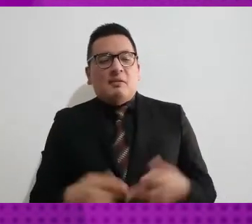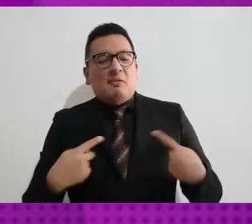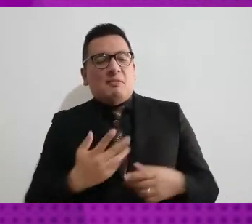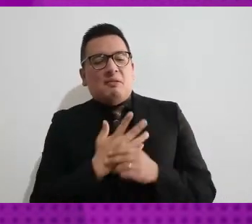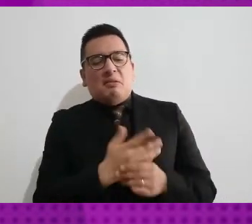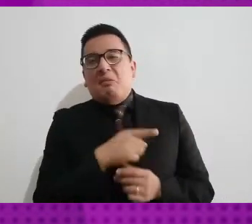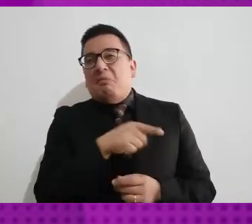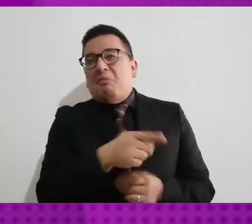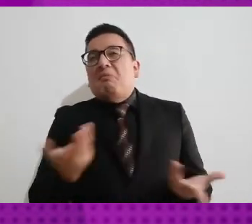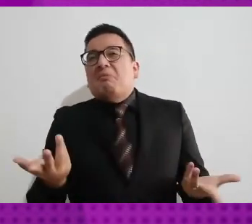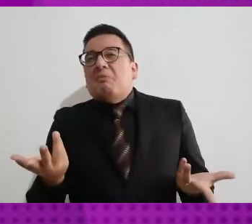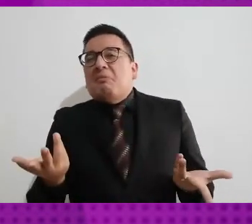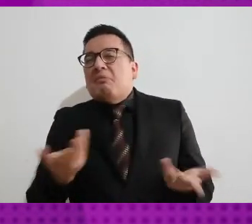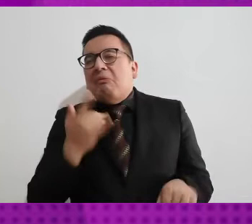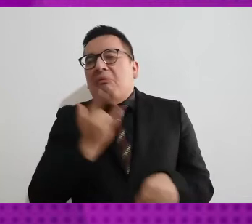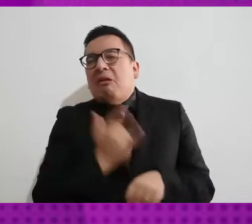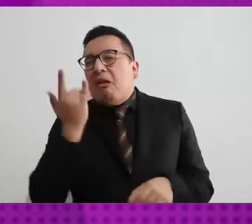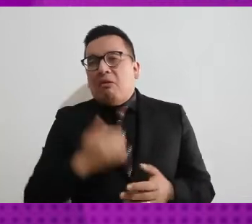ahí están los datos, ¿no?